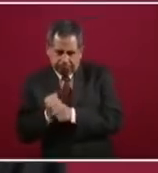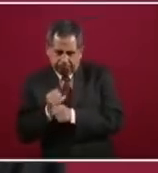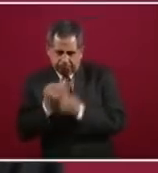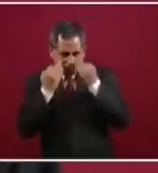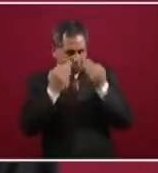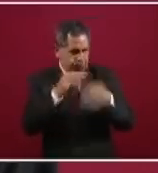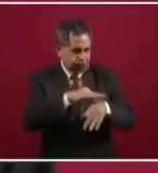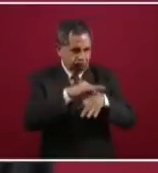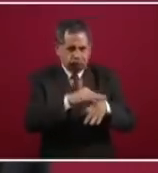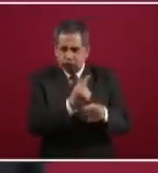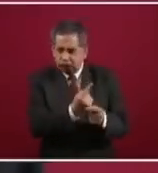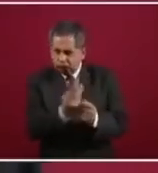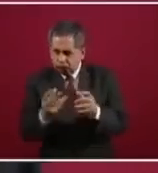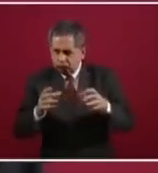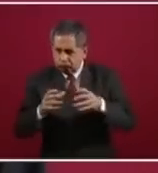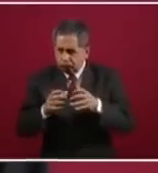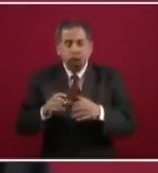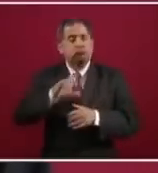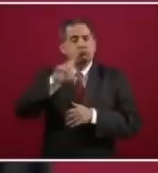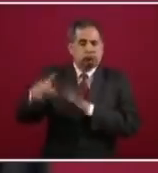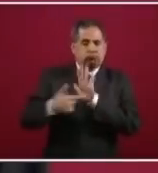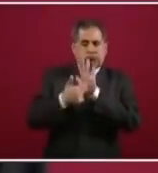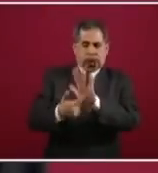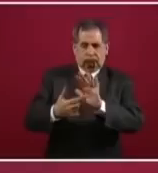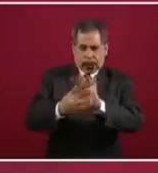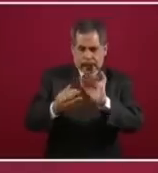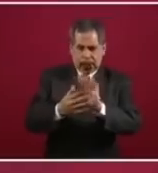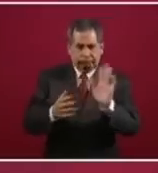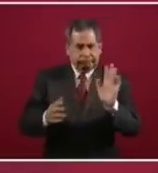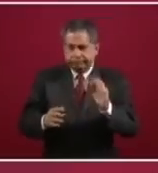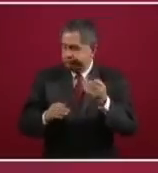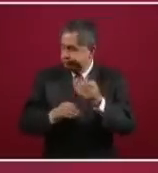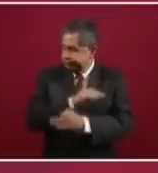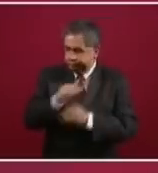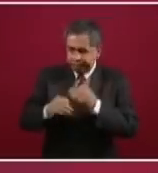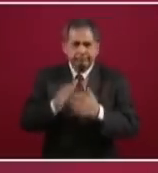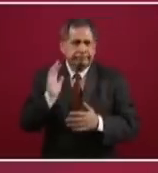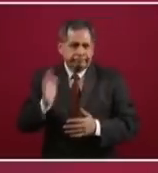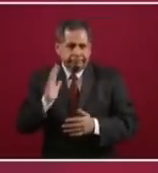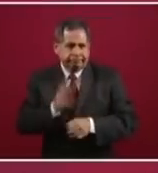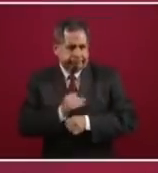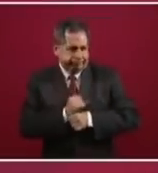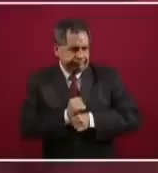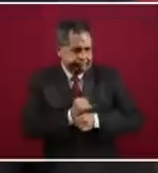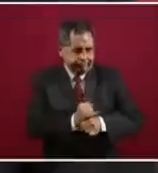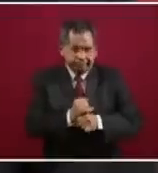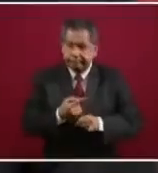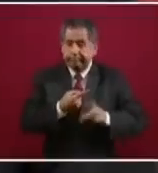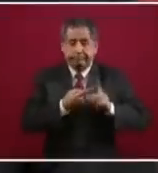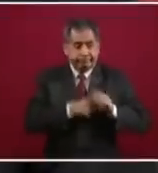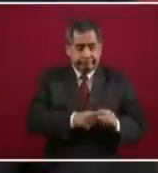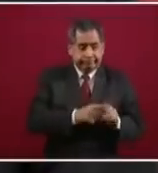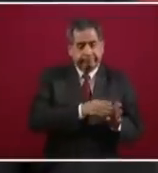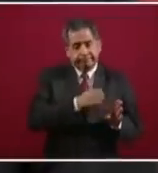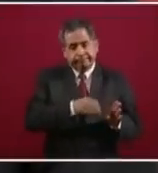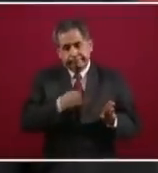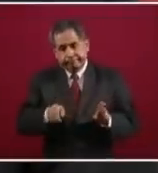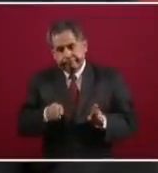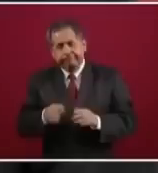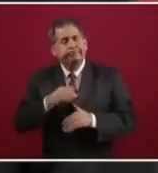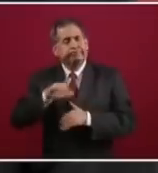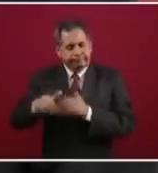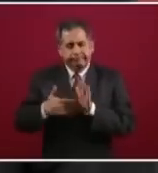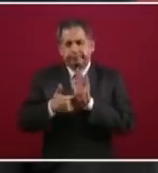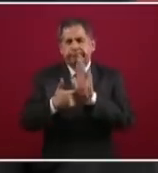testimonio que se los vamos a presentar en su momento de todo lo que se ha hecho desde el principio,